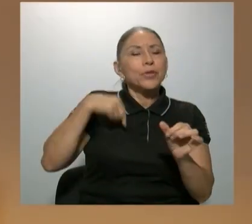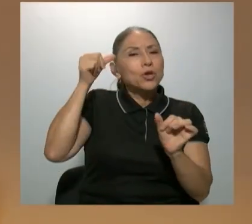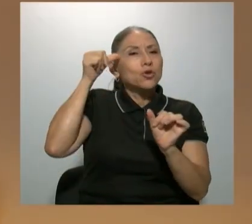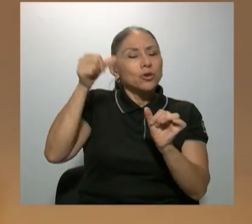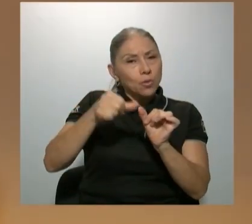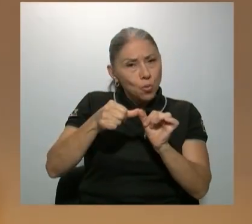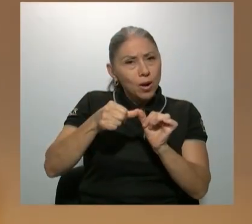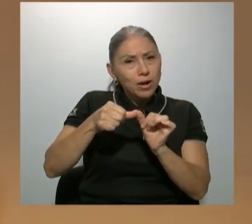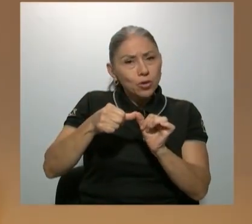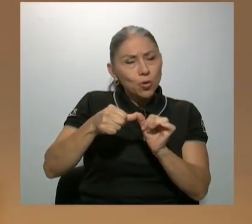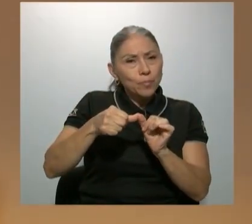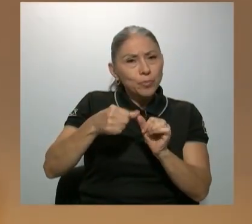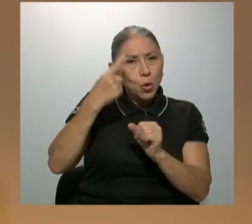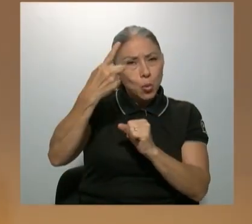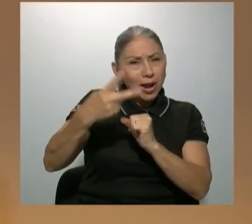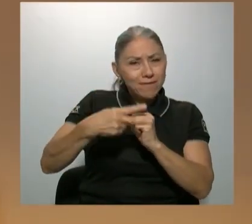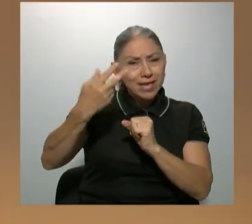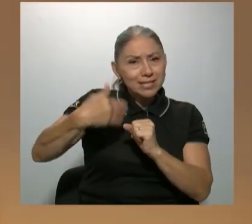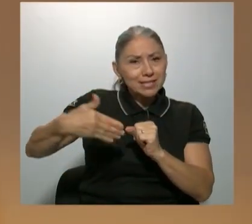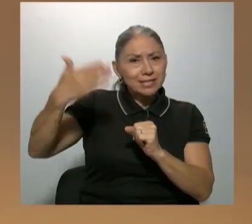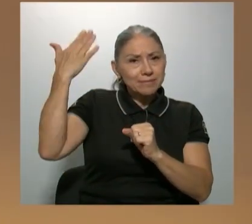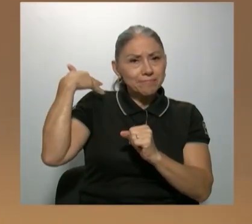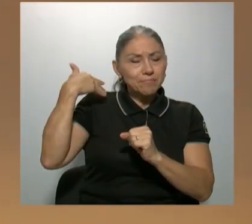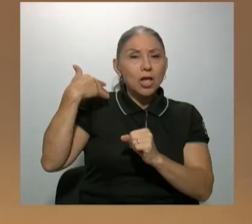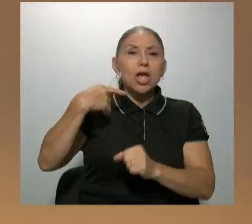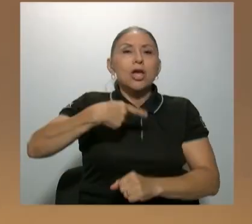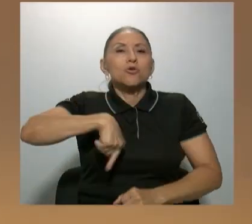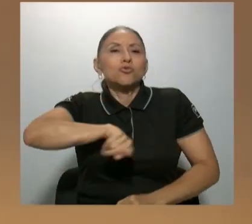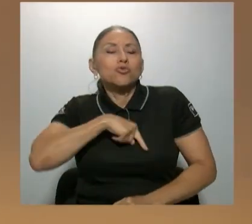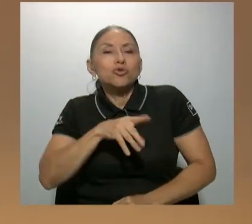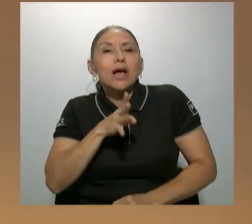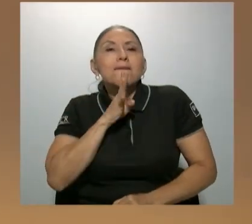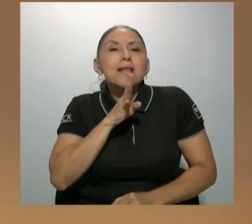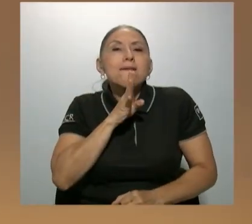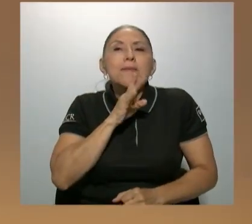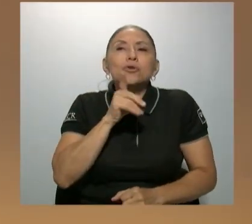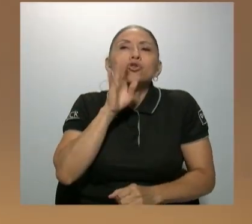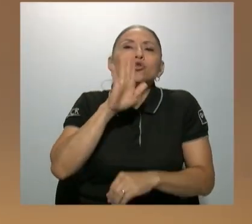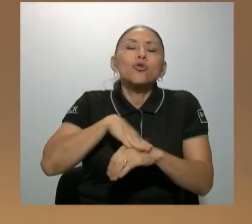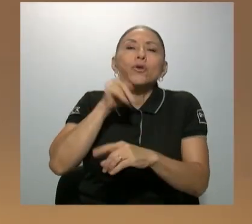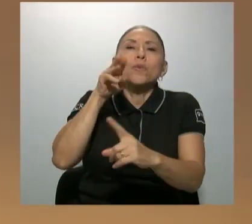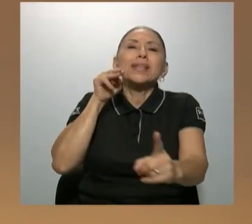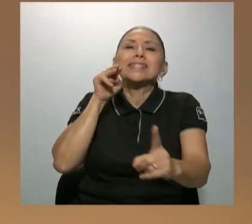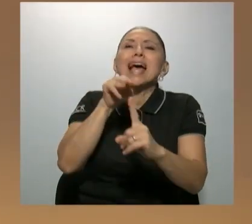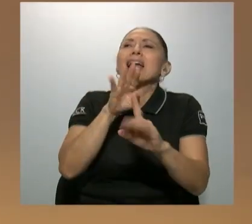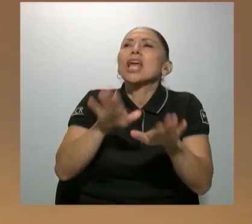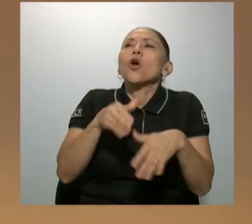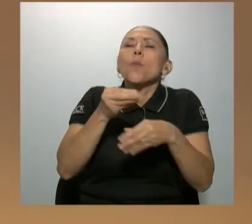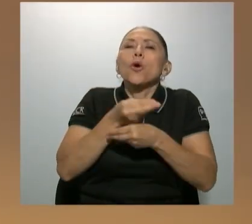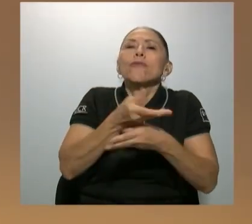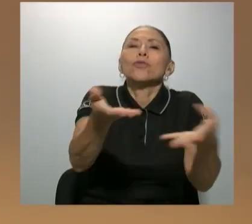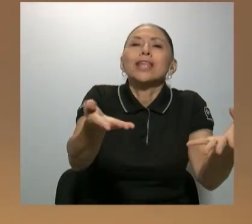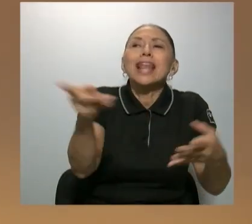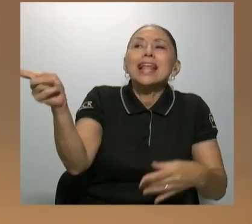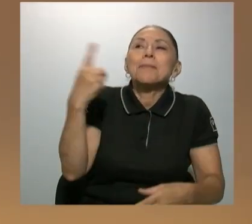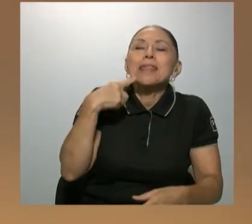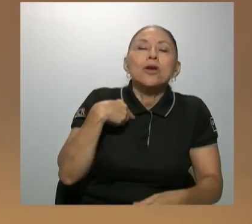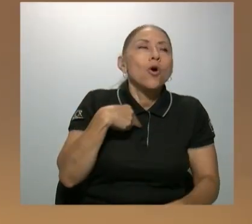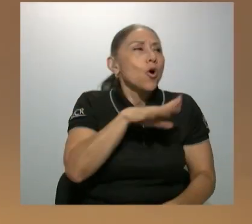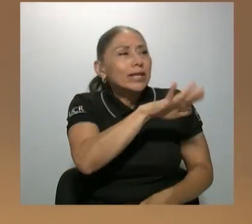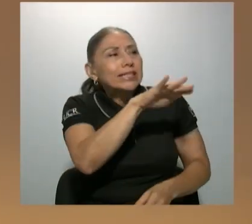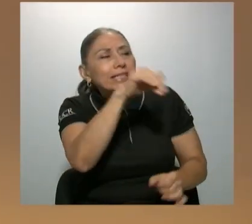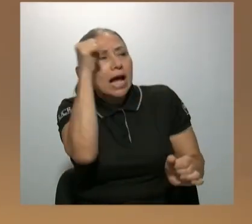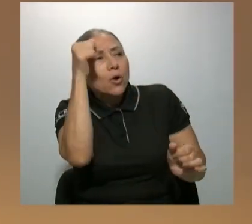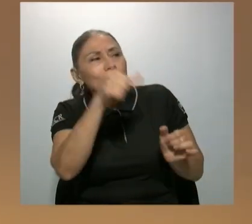vez, hablando de cómo difundir un mensaje y tal y cual, me dijo, ¿te acordás de aquello que decían? Dice, de